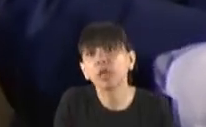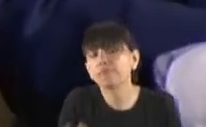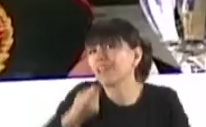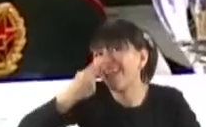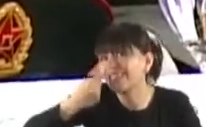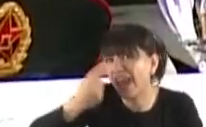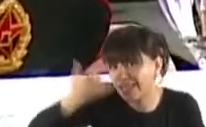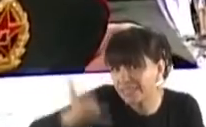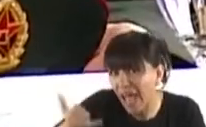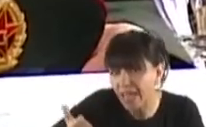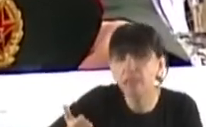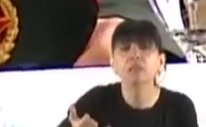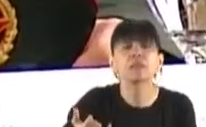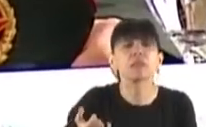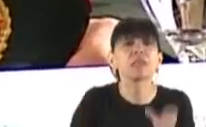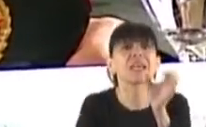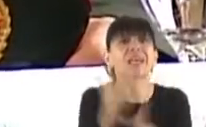prefieren, que son los BRICS.